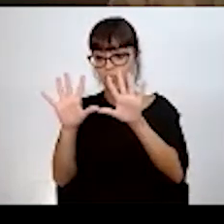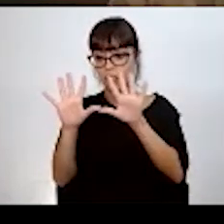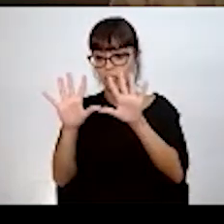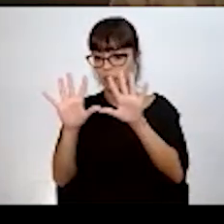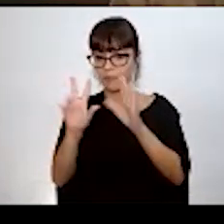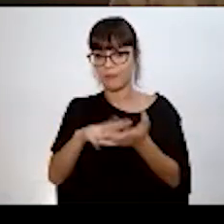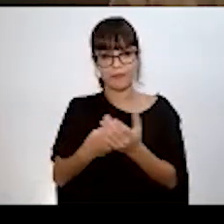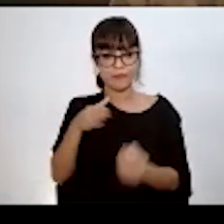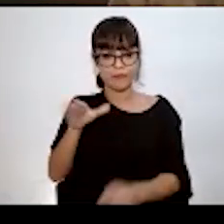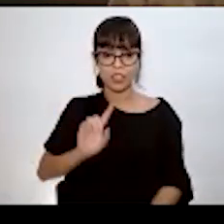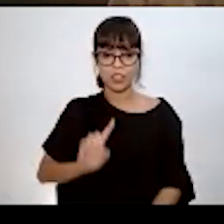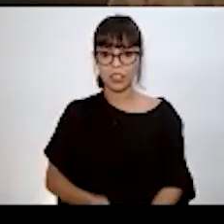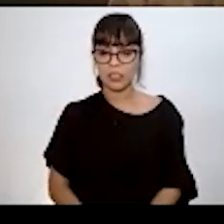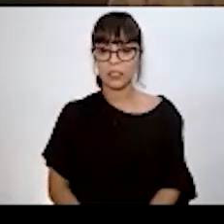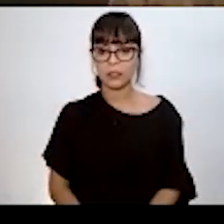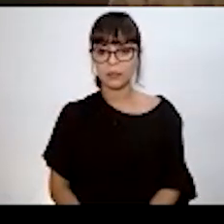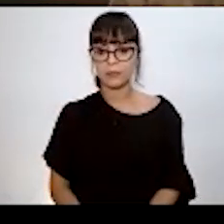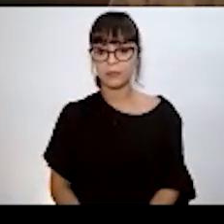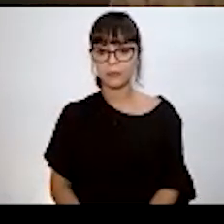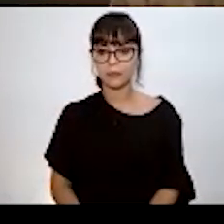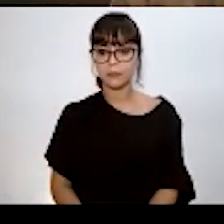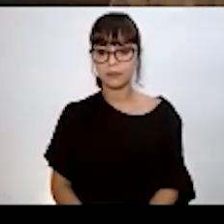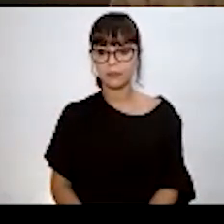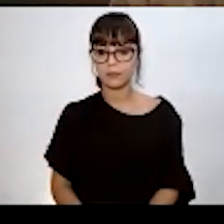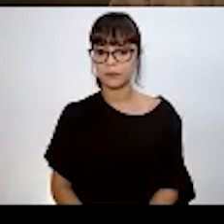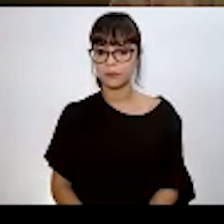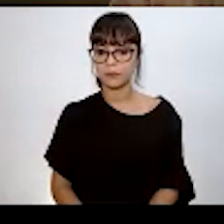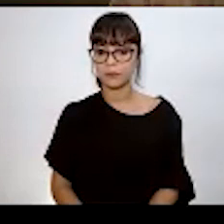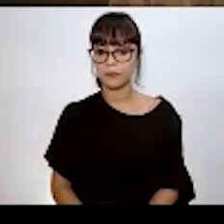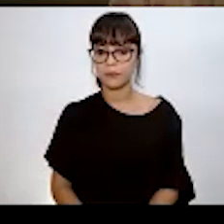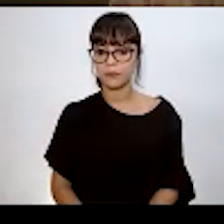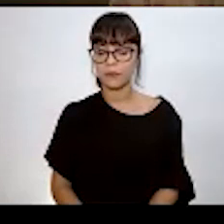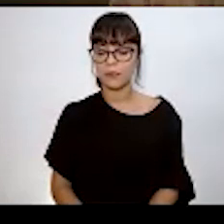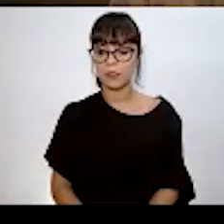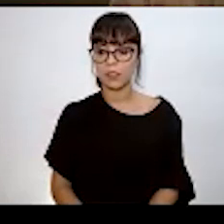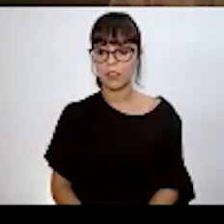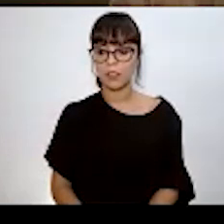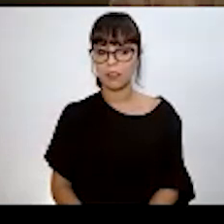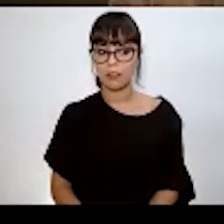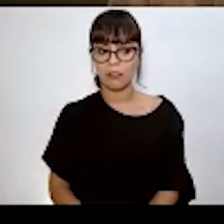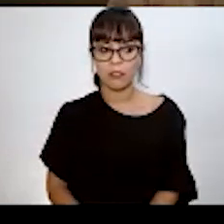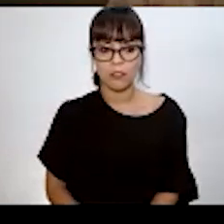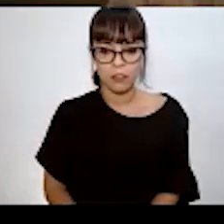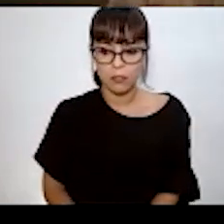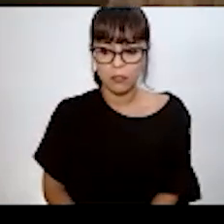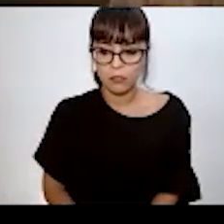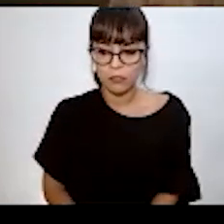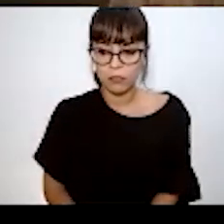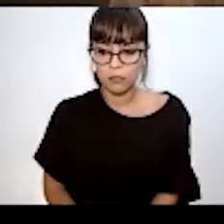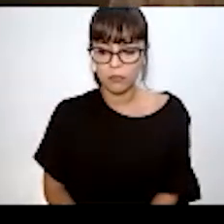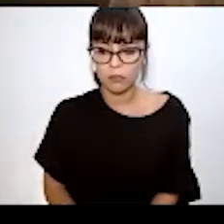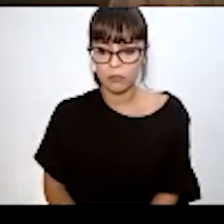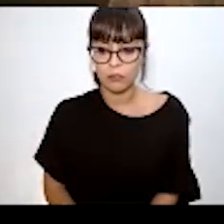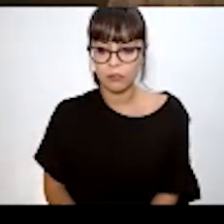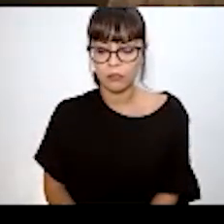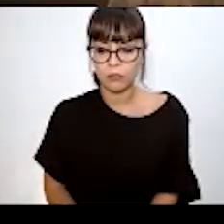a partir del 11, 12, se cambia el hábito y aparece con las cintas funerarias más en la costa, etc. ¿A